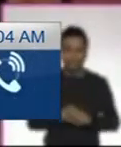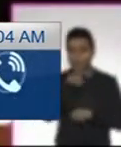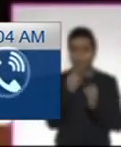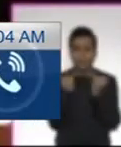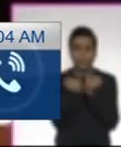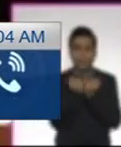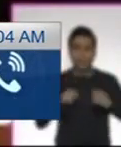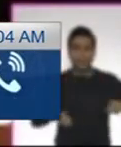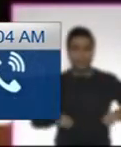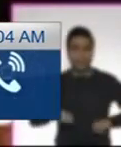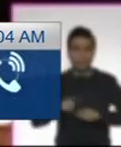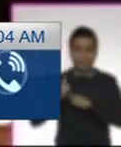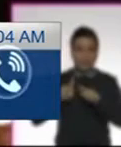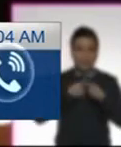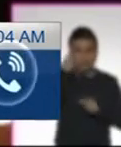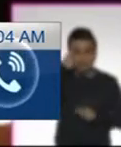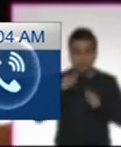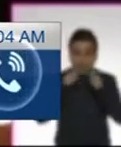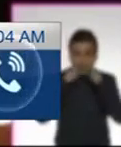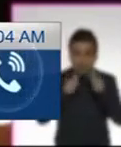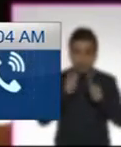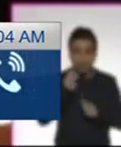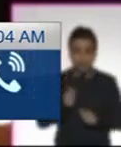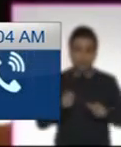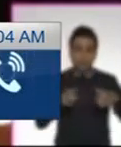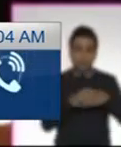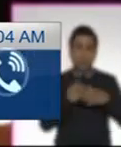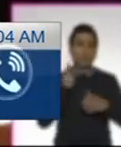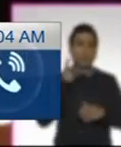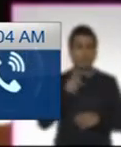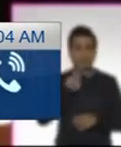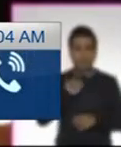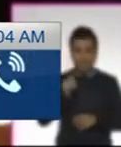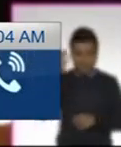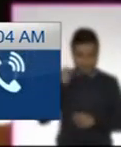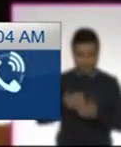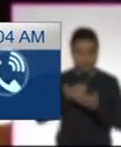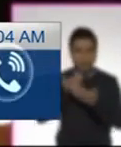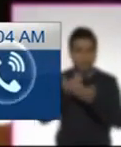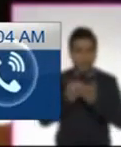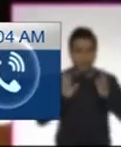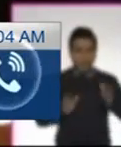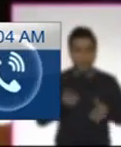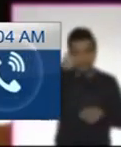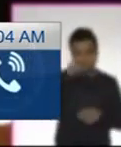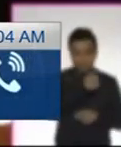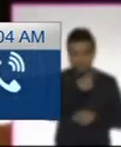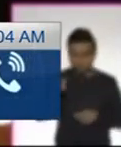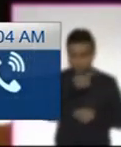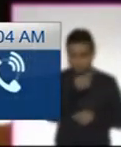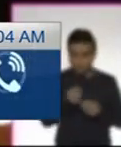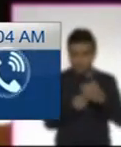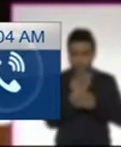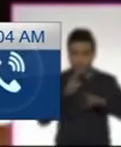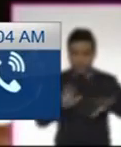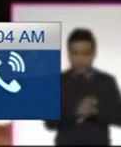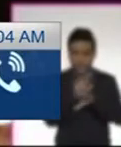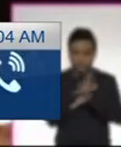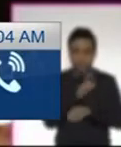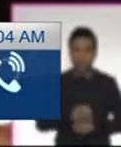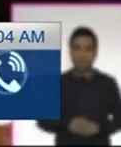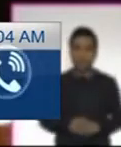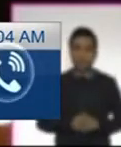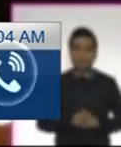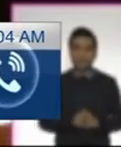cosas avancen de manera normal, pero esta normalidad democrática, este proceso que se va viviendo, es fruto precisamente de las